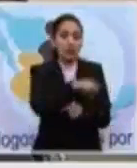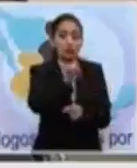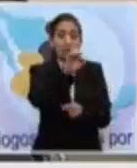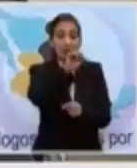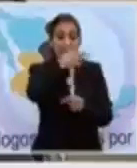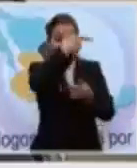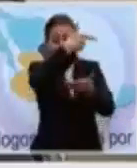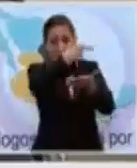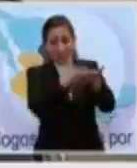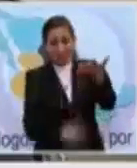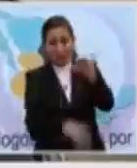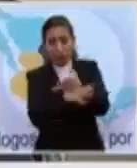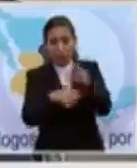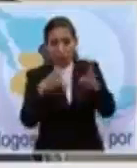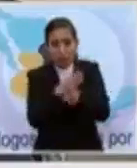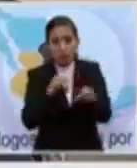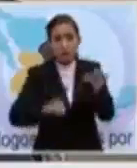de alta